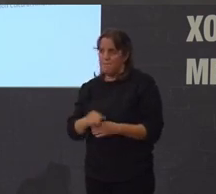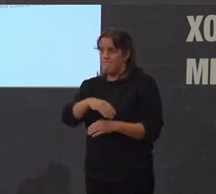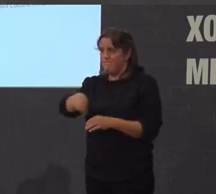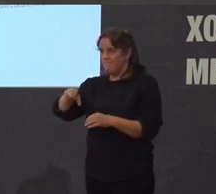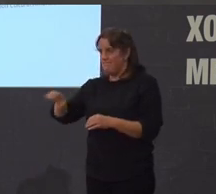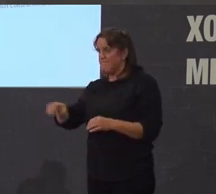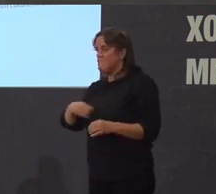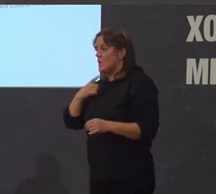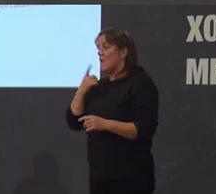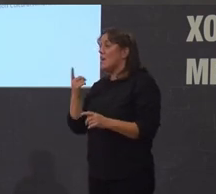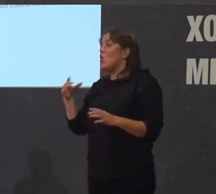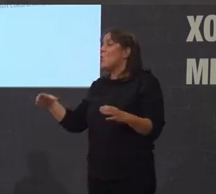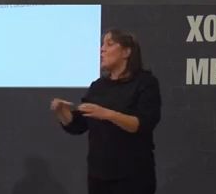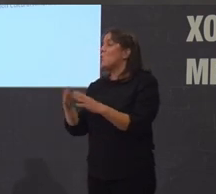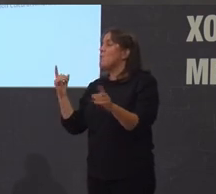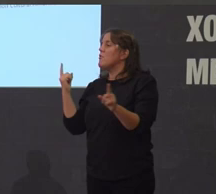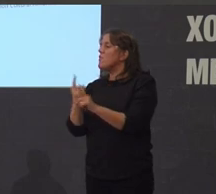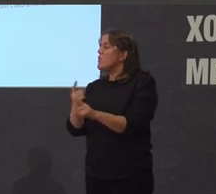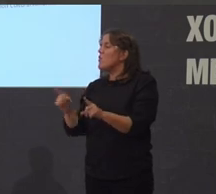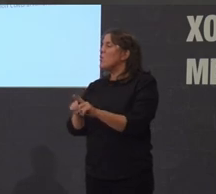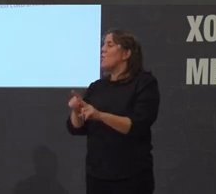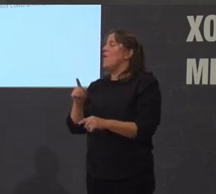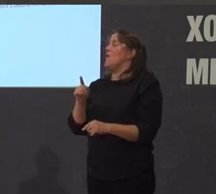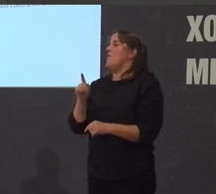la oposición también